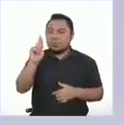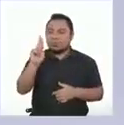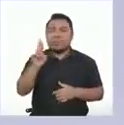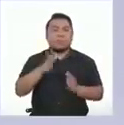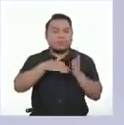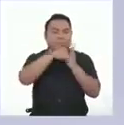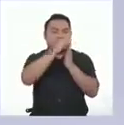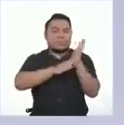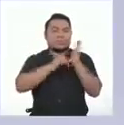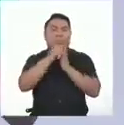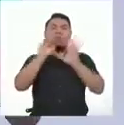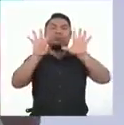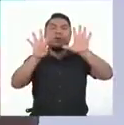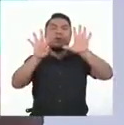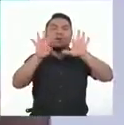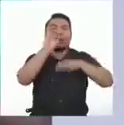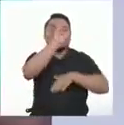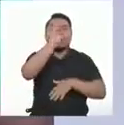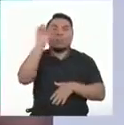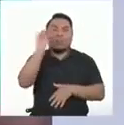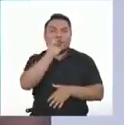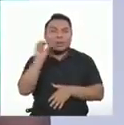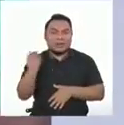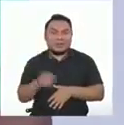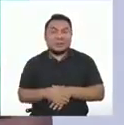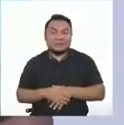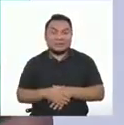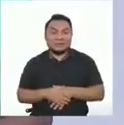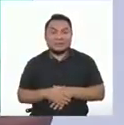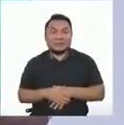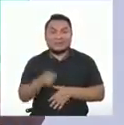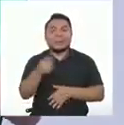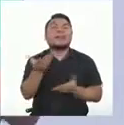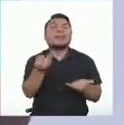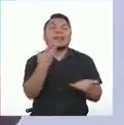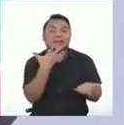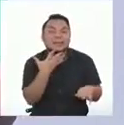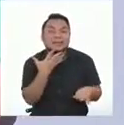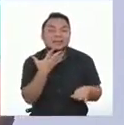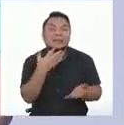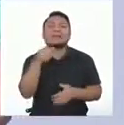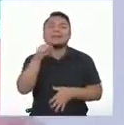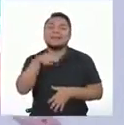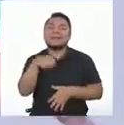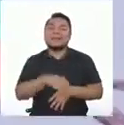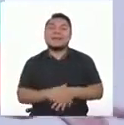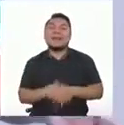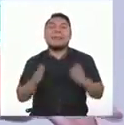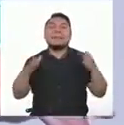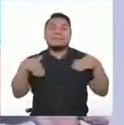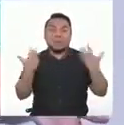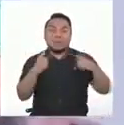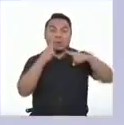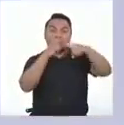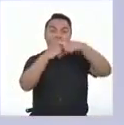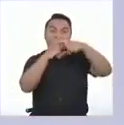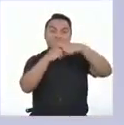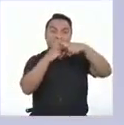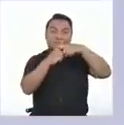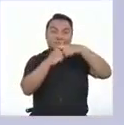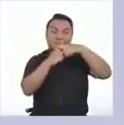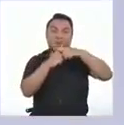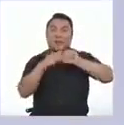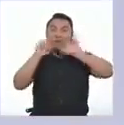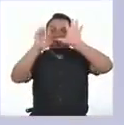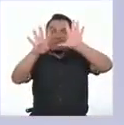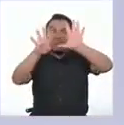esos 9 cuadraditos? ¿Qué dicen, chicos? Así es, podemos multiplicar